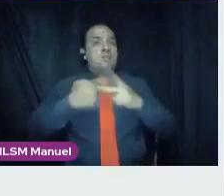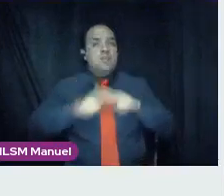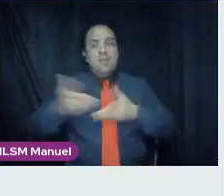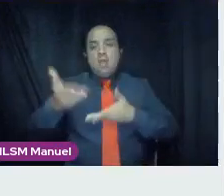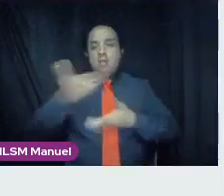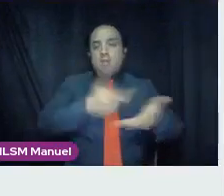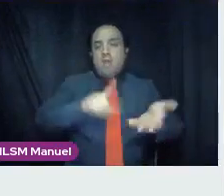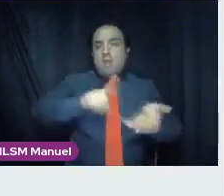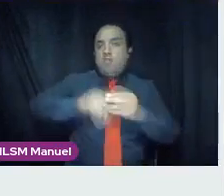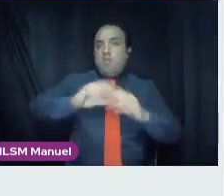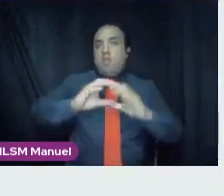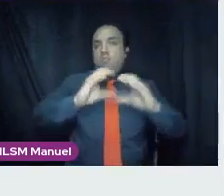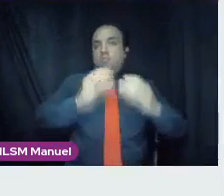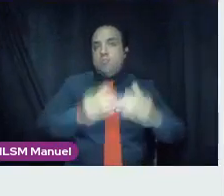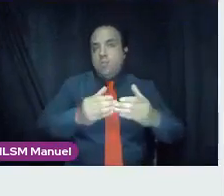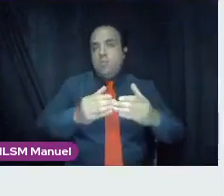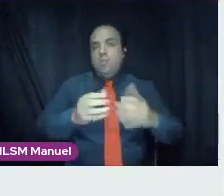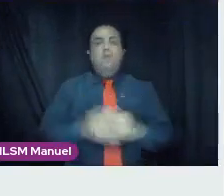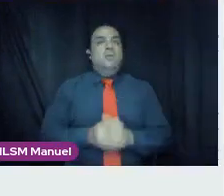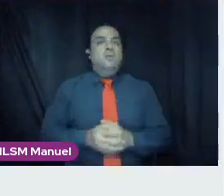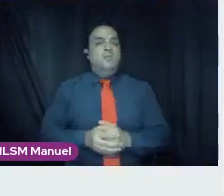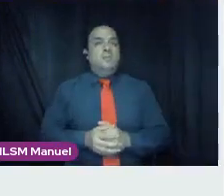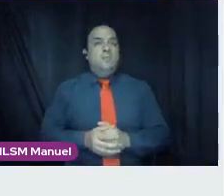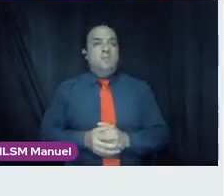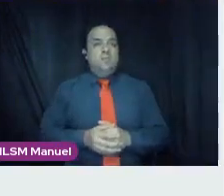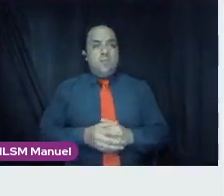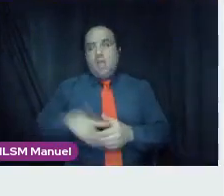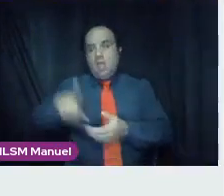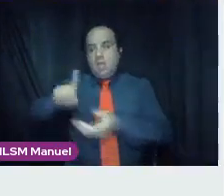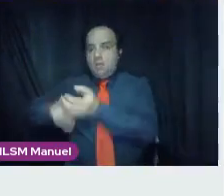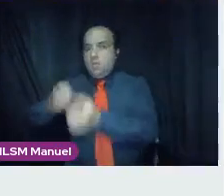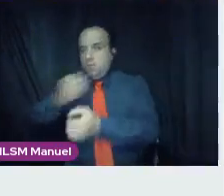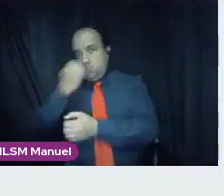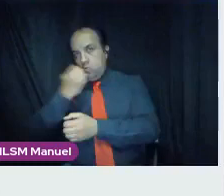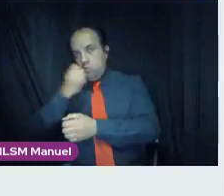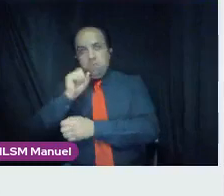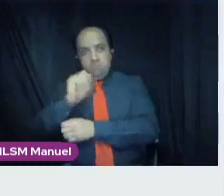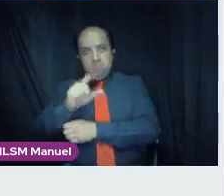comunidad y con la escuela en particular.